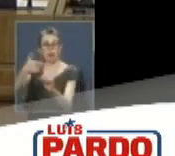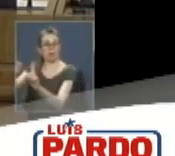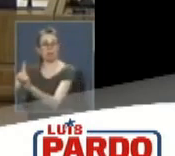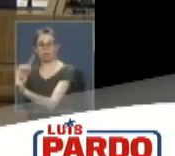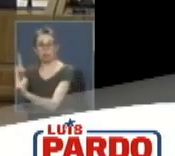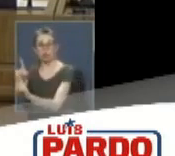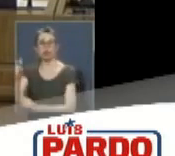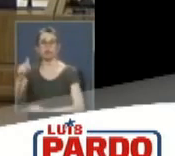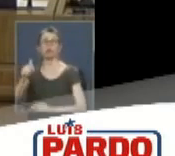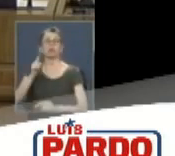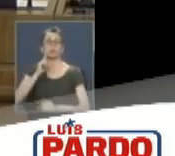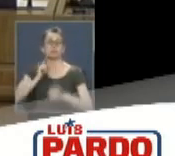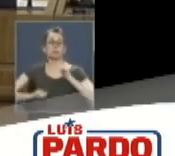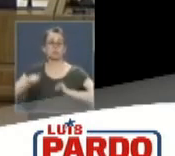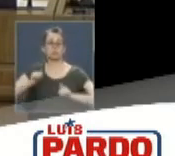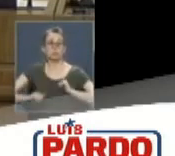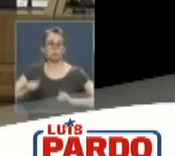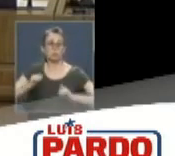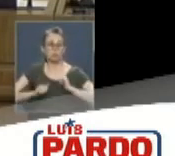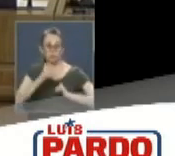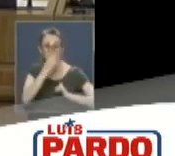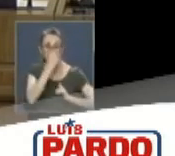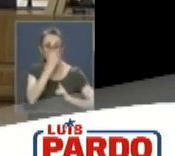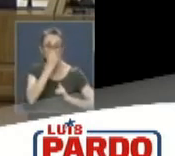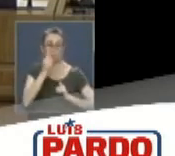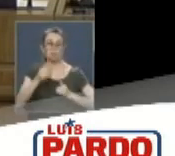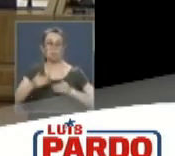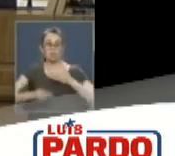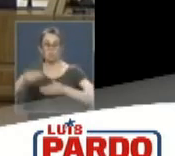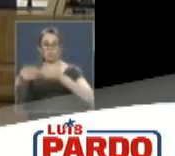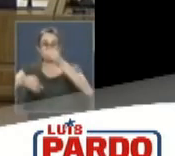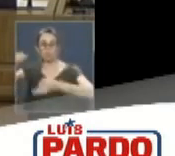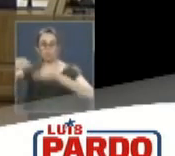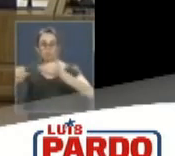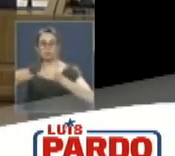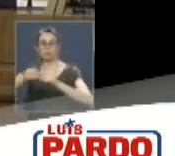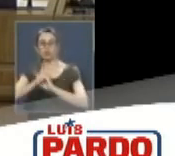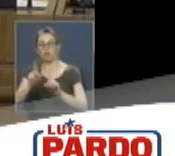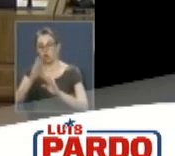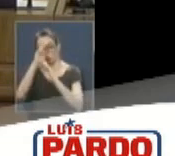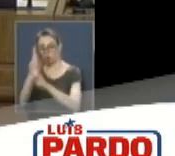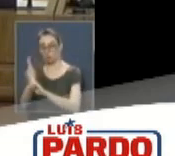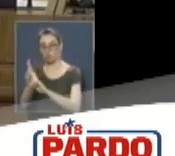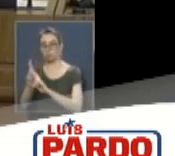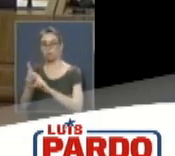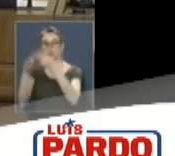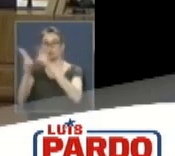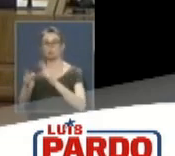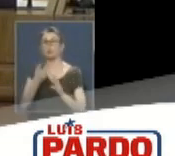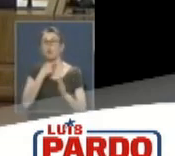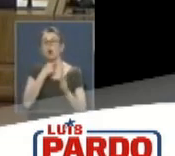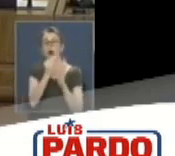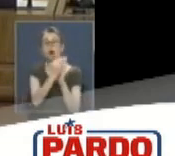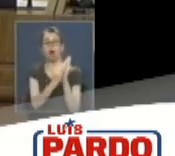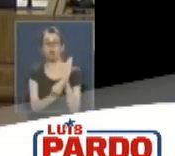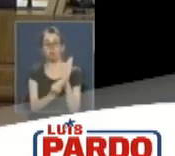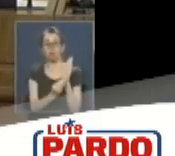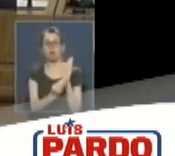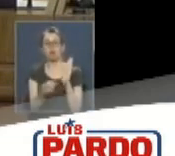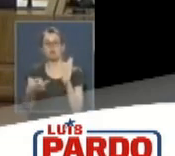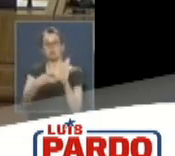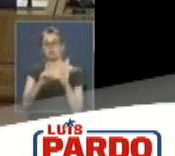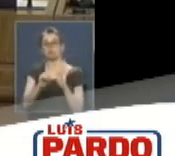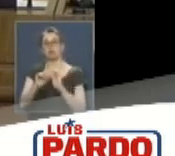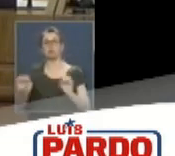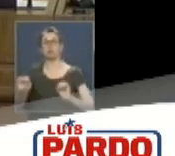día padecen por haber sufrido un proceso donde no se han respetado todas sus garantías y no han tenido la posibilidad